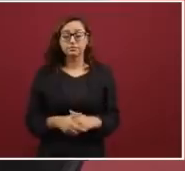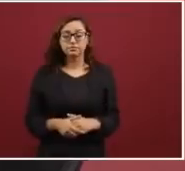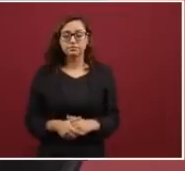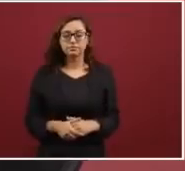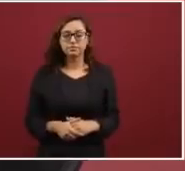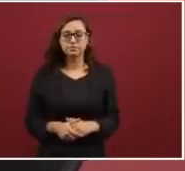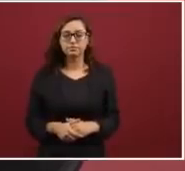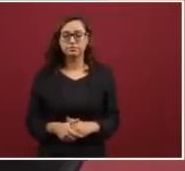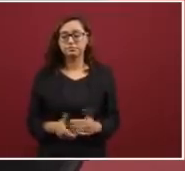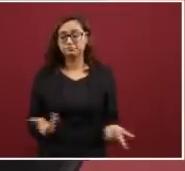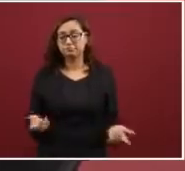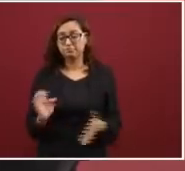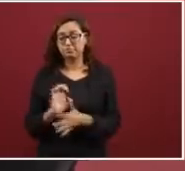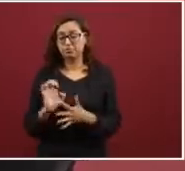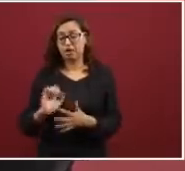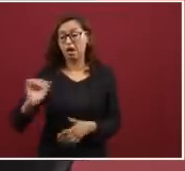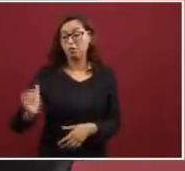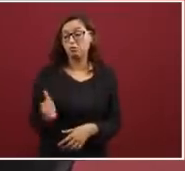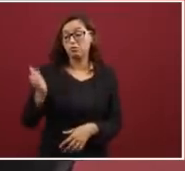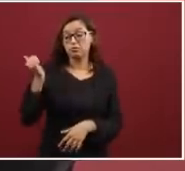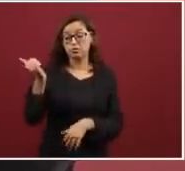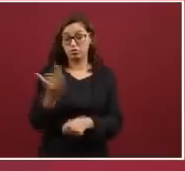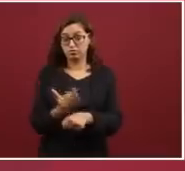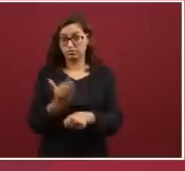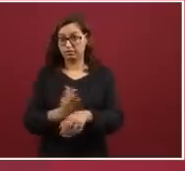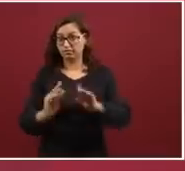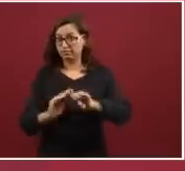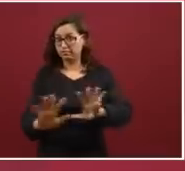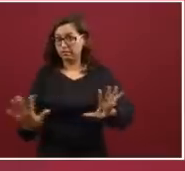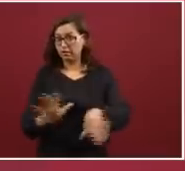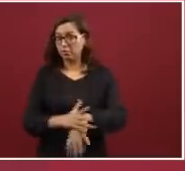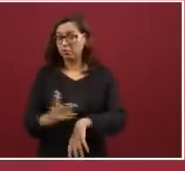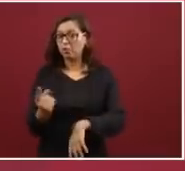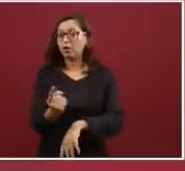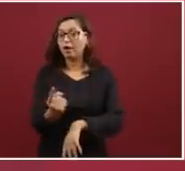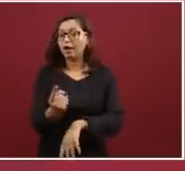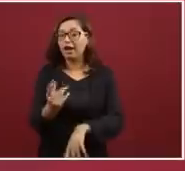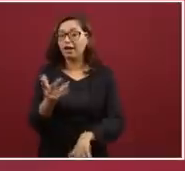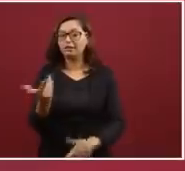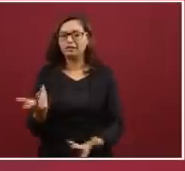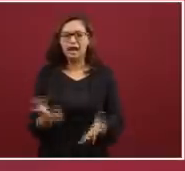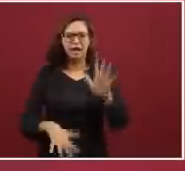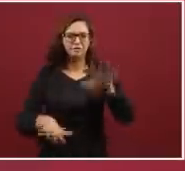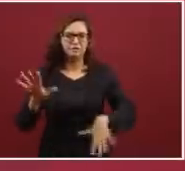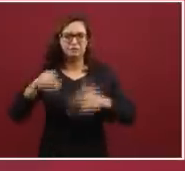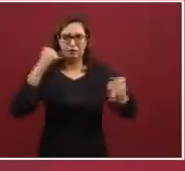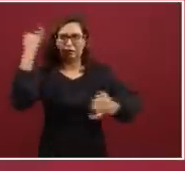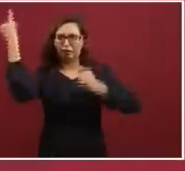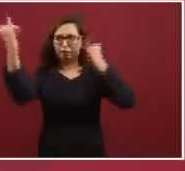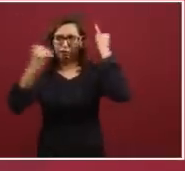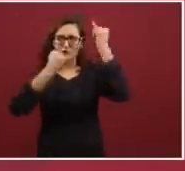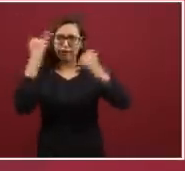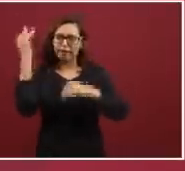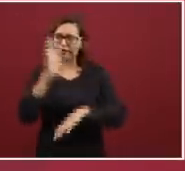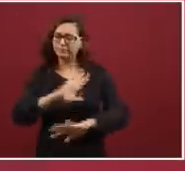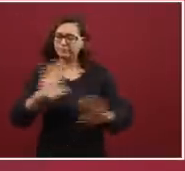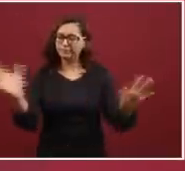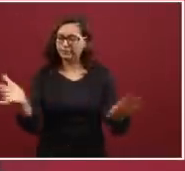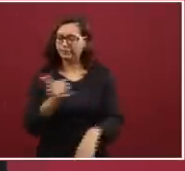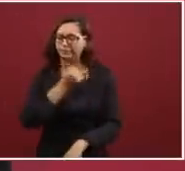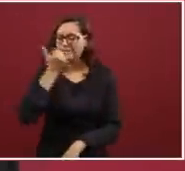aclaro todo esto porque también se dicen cosas que no corresponden